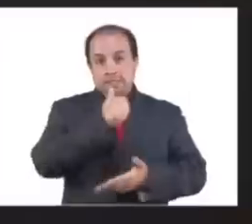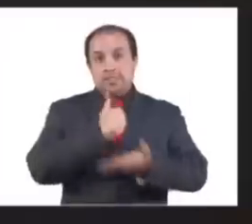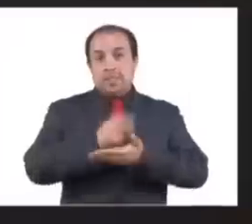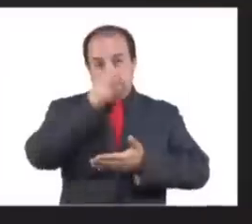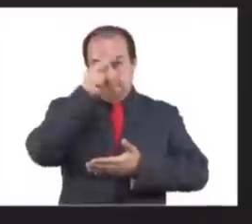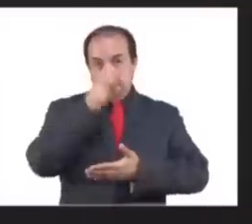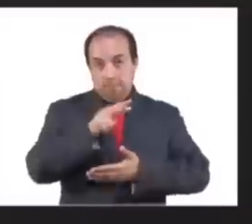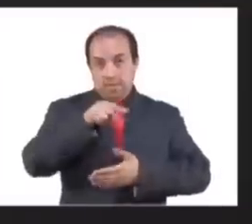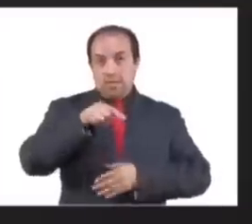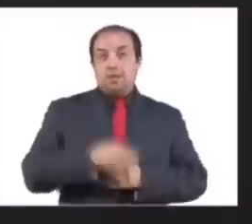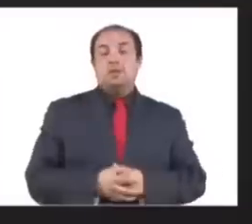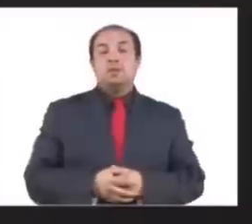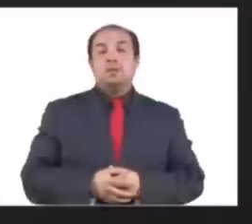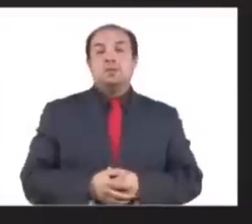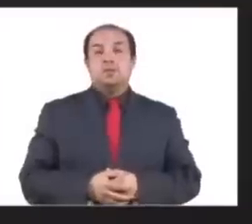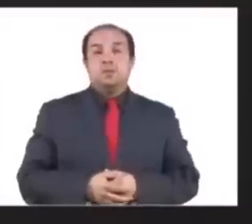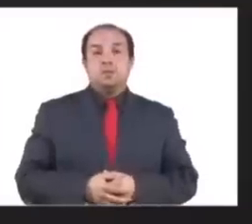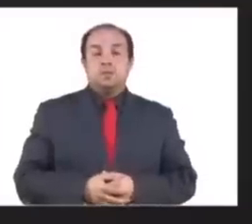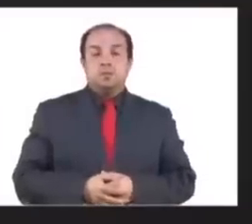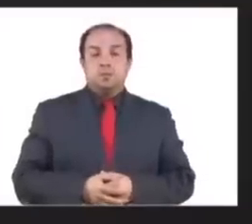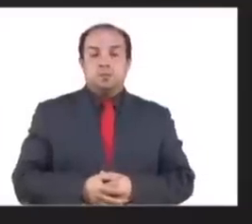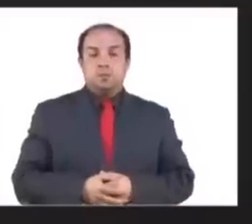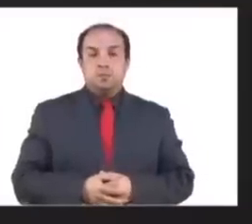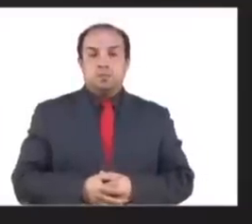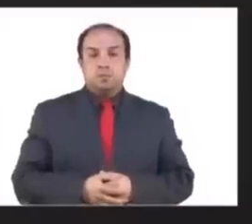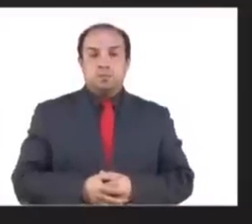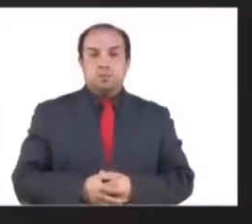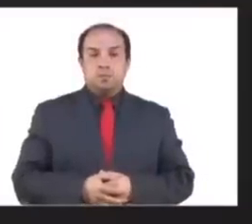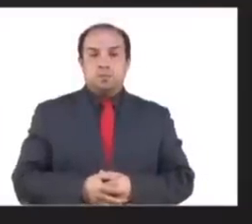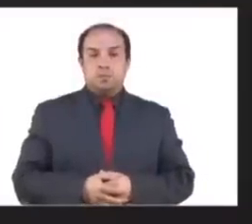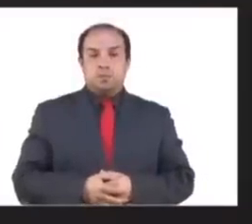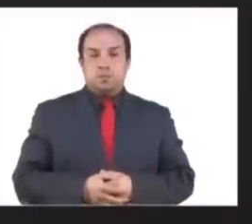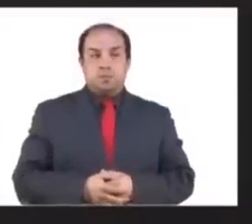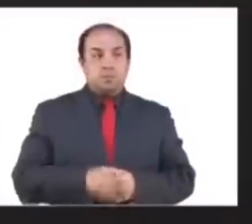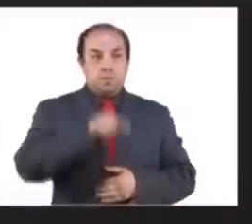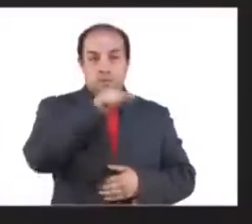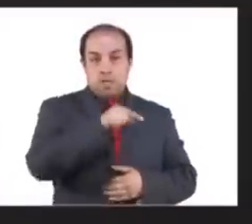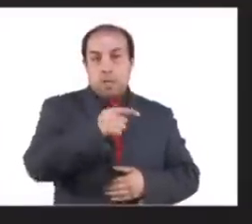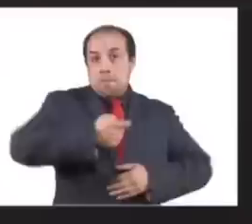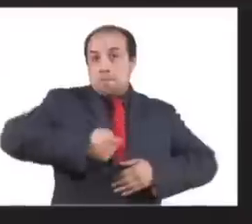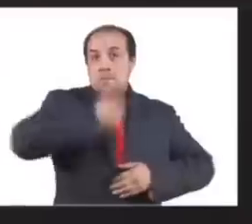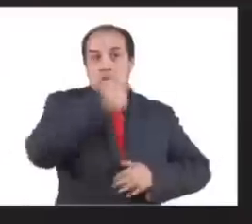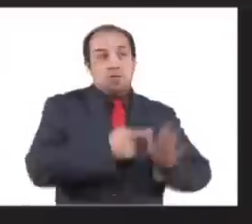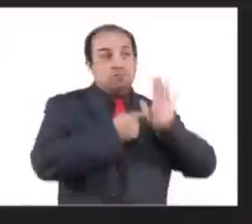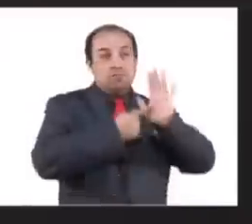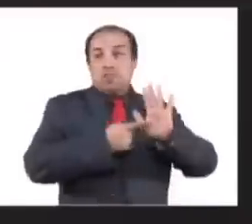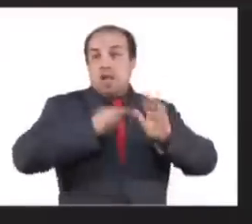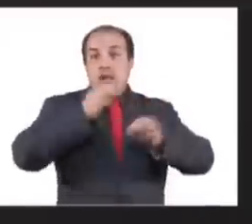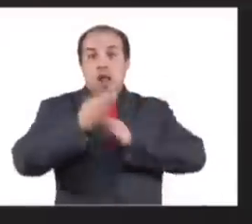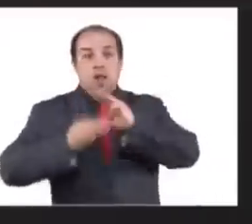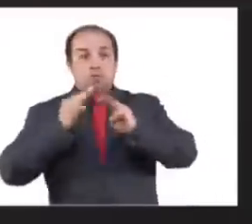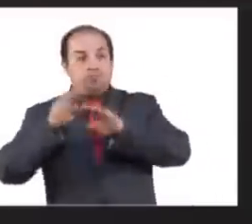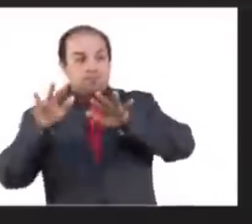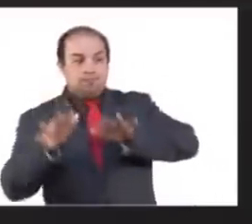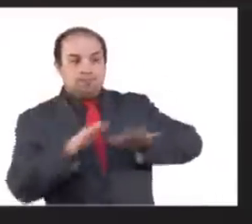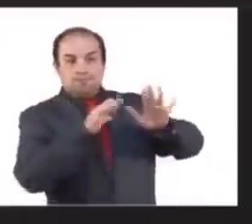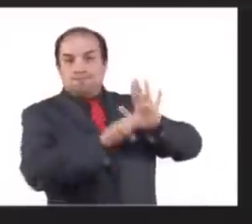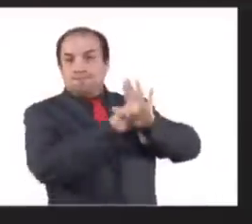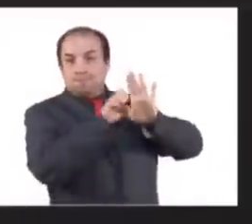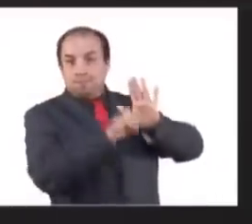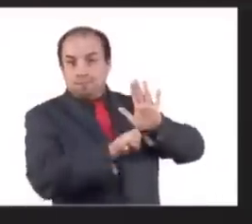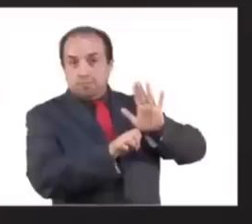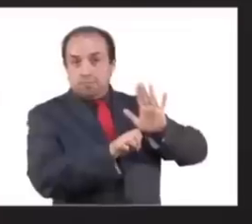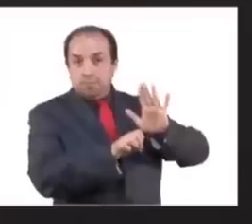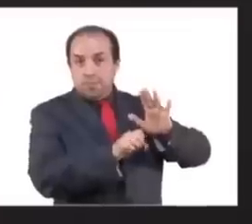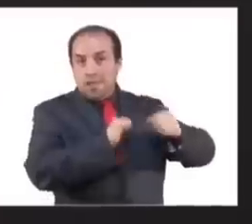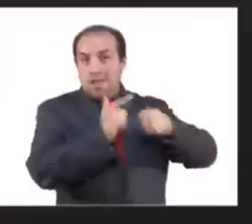México, va adelante enseñándole a lo demás del mundo, es algo que